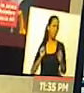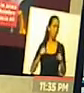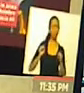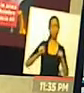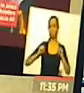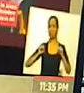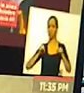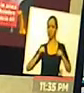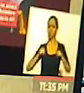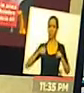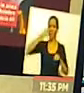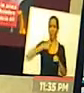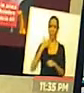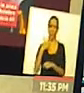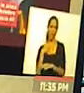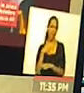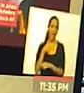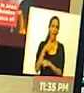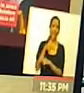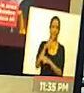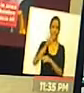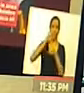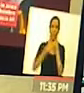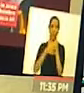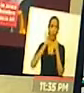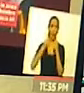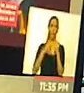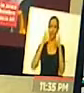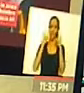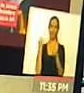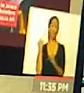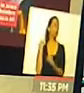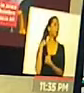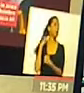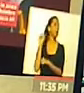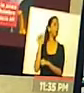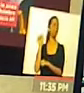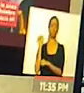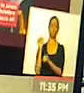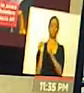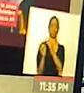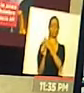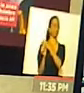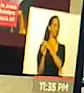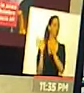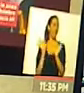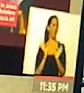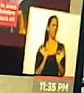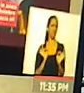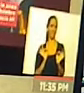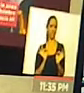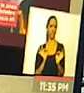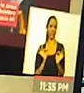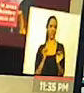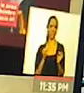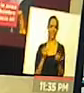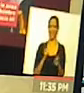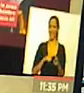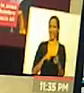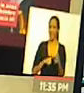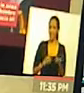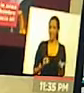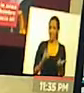El hombre armado camina hacia Guaidó, pero Guaidó decide ignorarlo y se voltea como si no hubiera pasado. Y una vez más nadie le avisa a Guaidó que